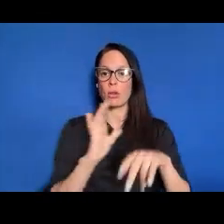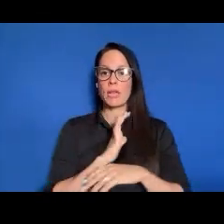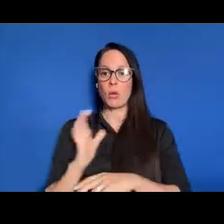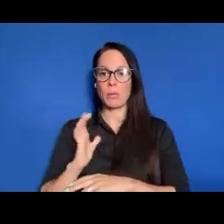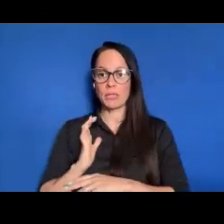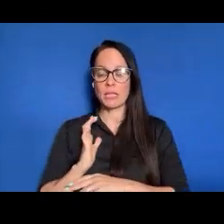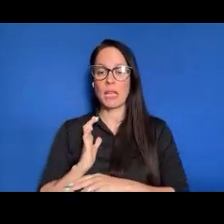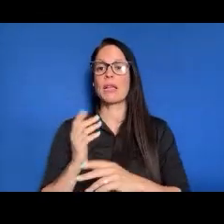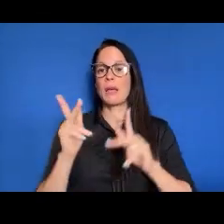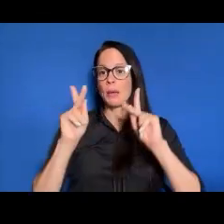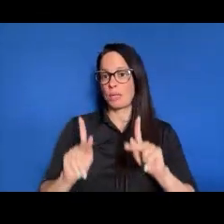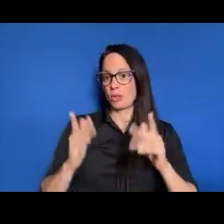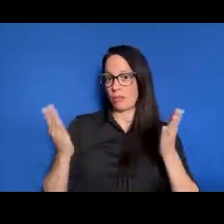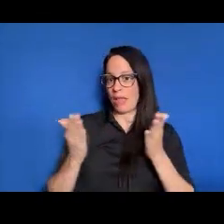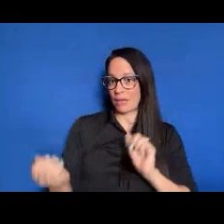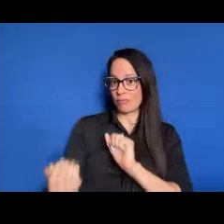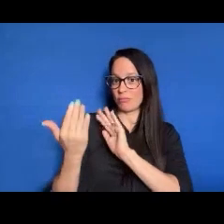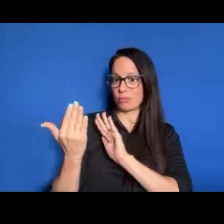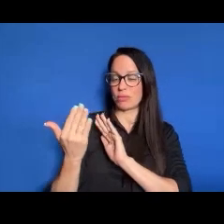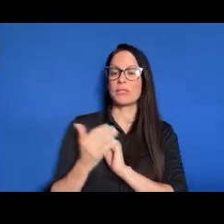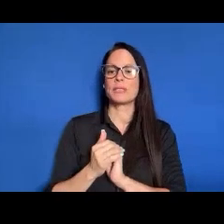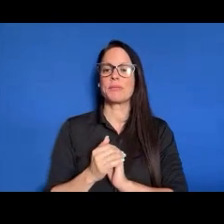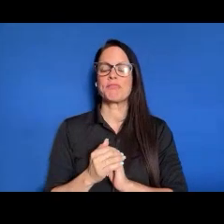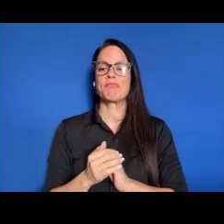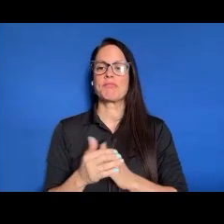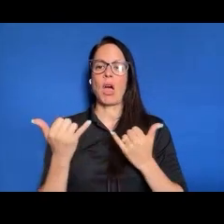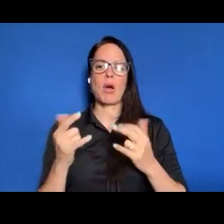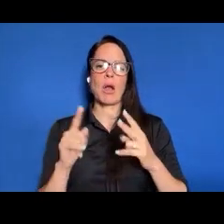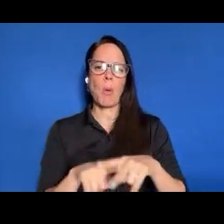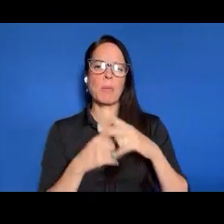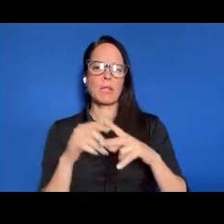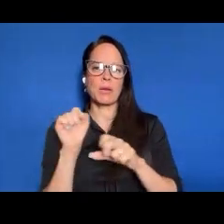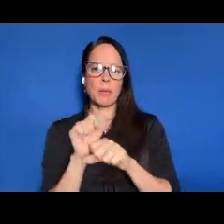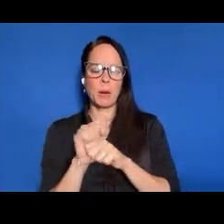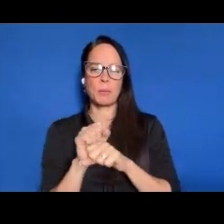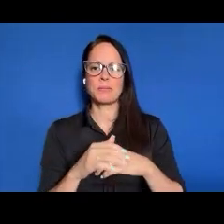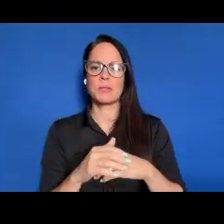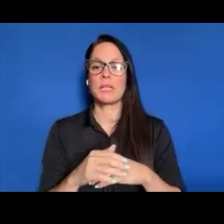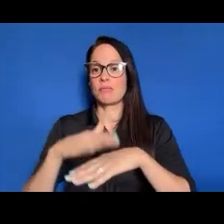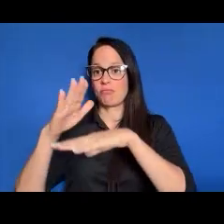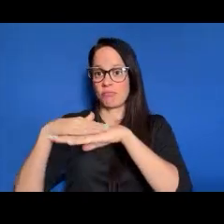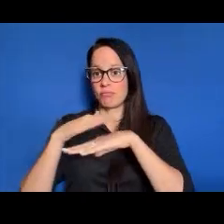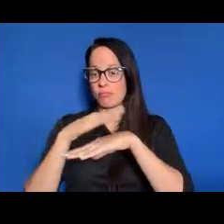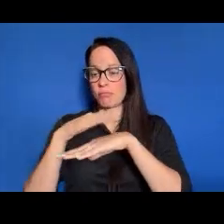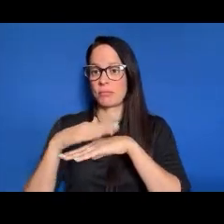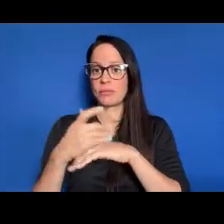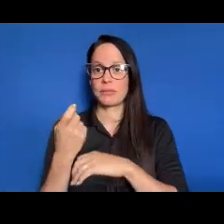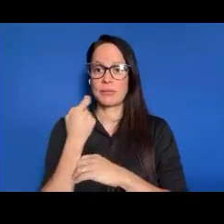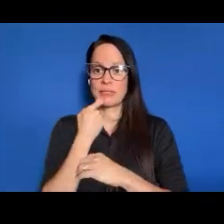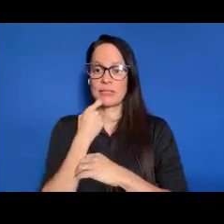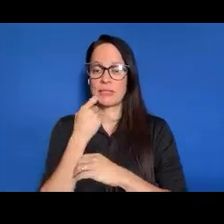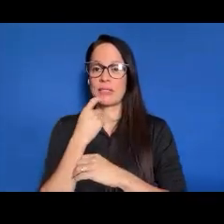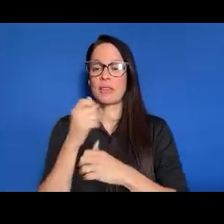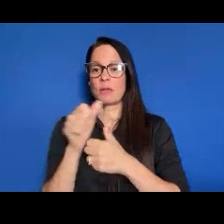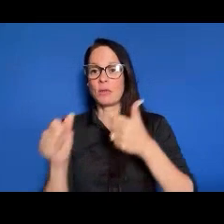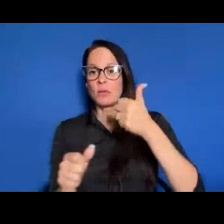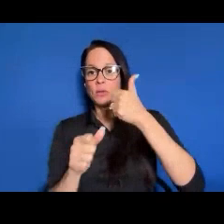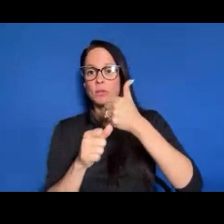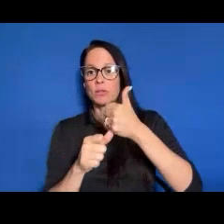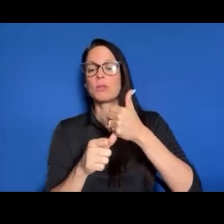que, habiendo quórum, ¿verdad?, pues vamos a dar inicio a los trabajos. Sí anuncio que en unos breves momentos el subsecretario nos va a acompañar un poco también